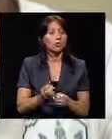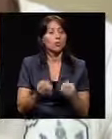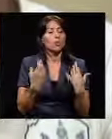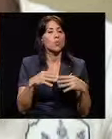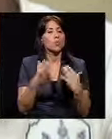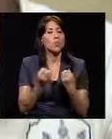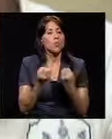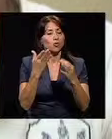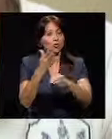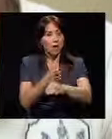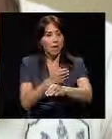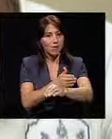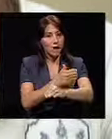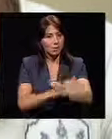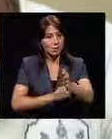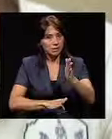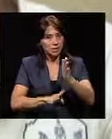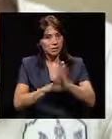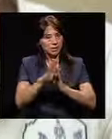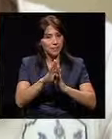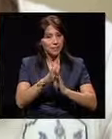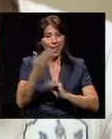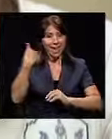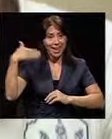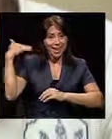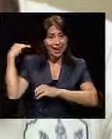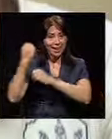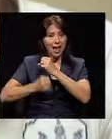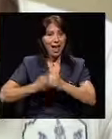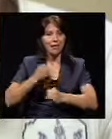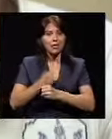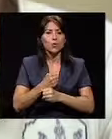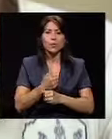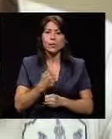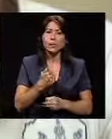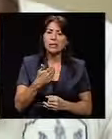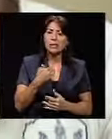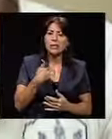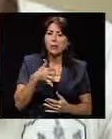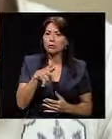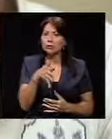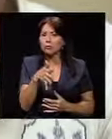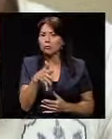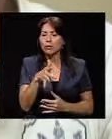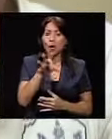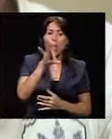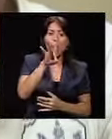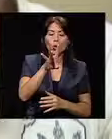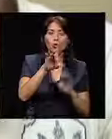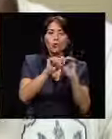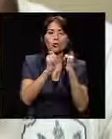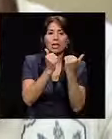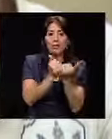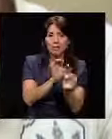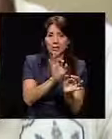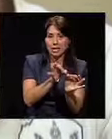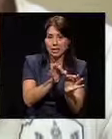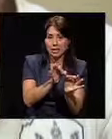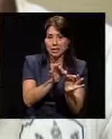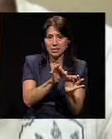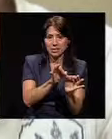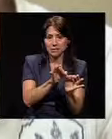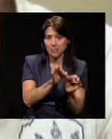avances. En aquel año teníamos como 8 asociaciones de